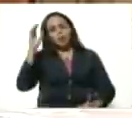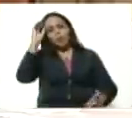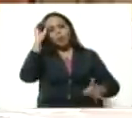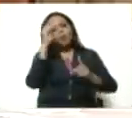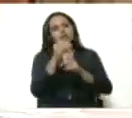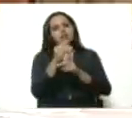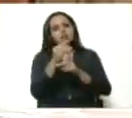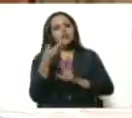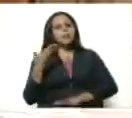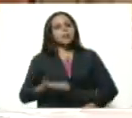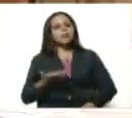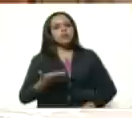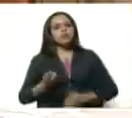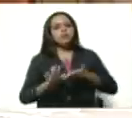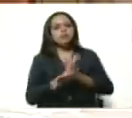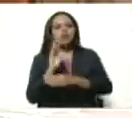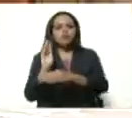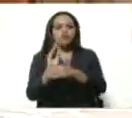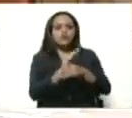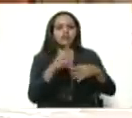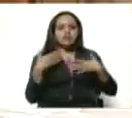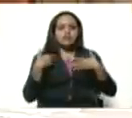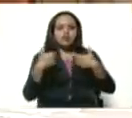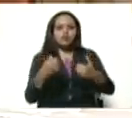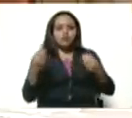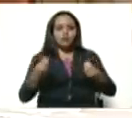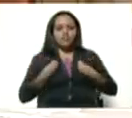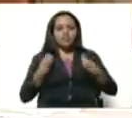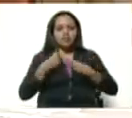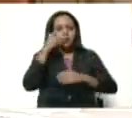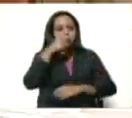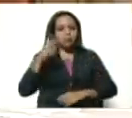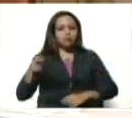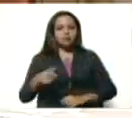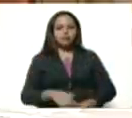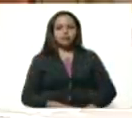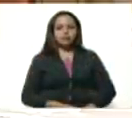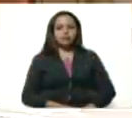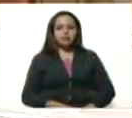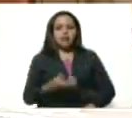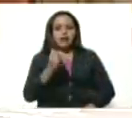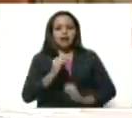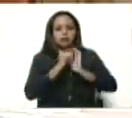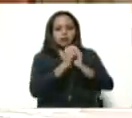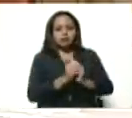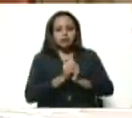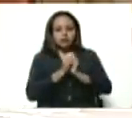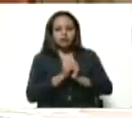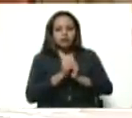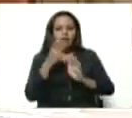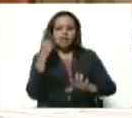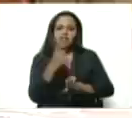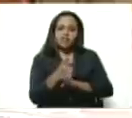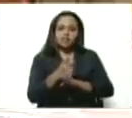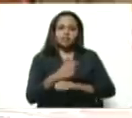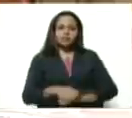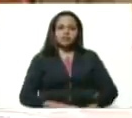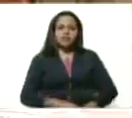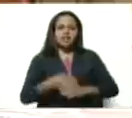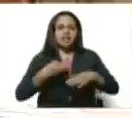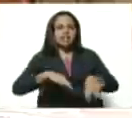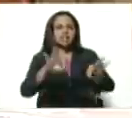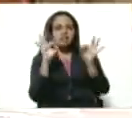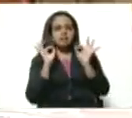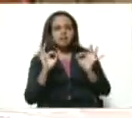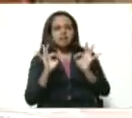fundamental de proteger la salud y la vida de nuestro pueblo nos ha pedido dedicarnos en exclusividad